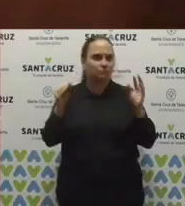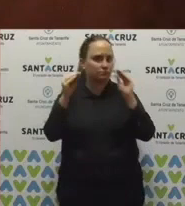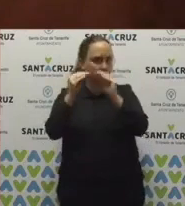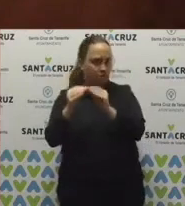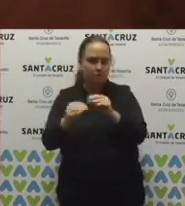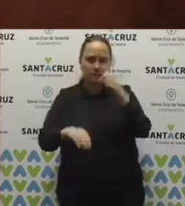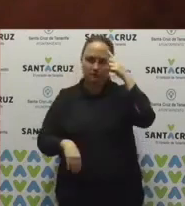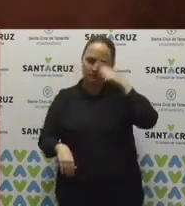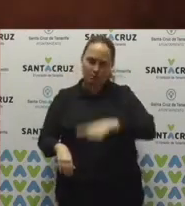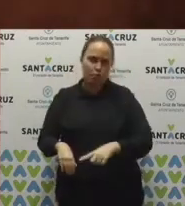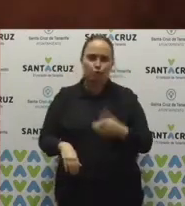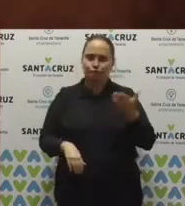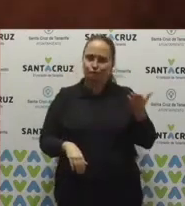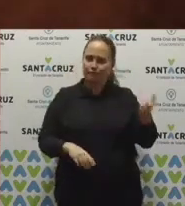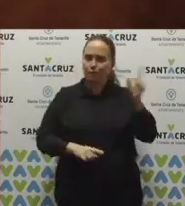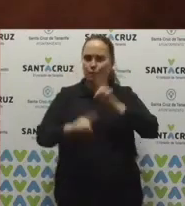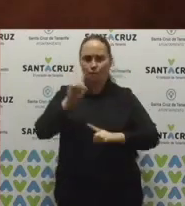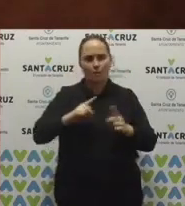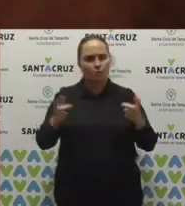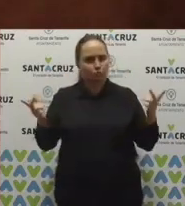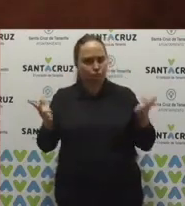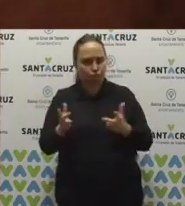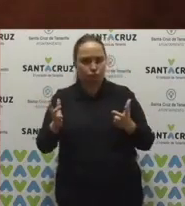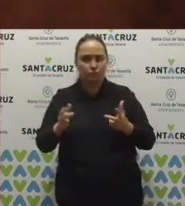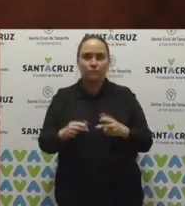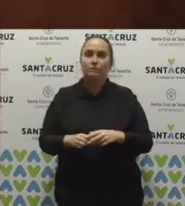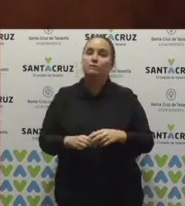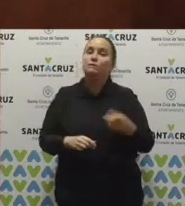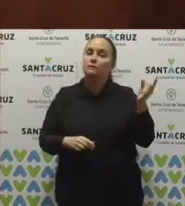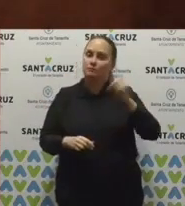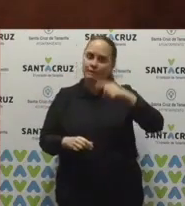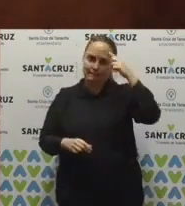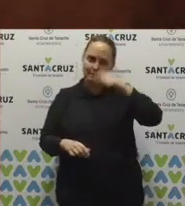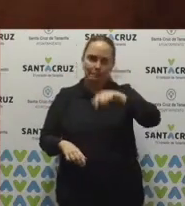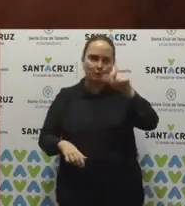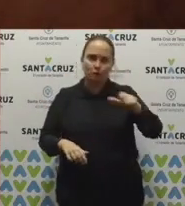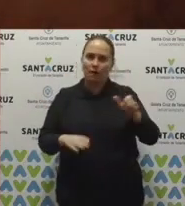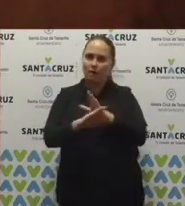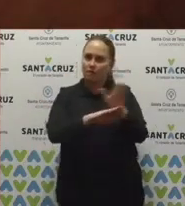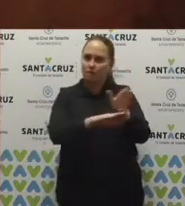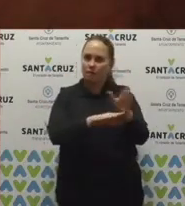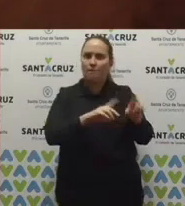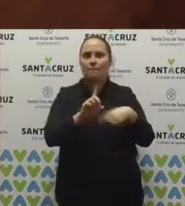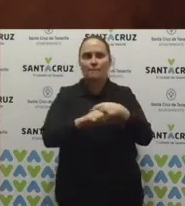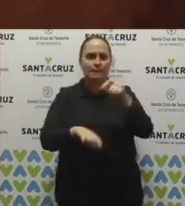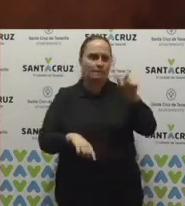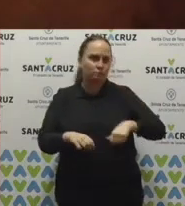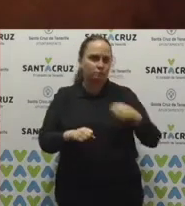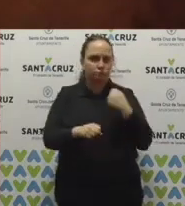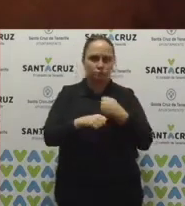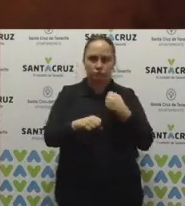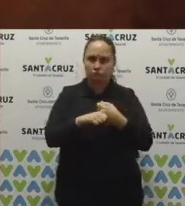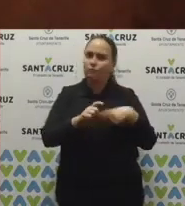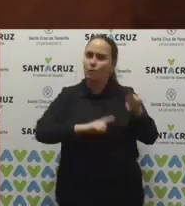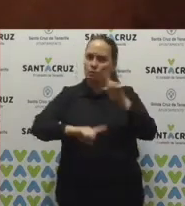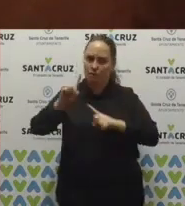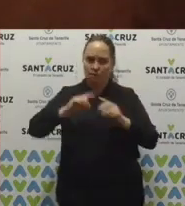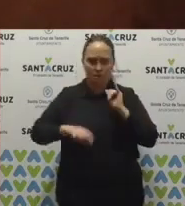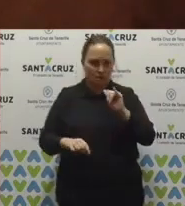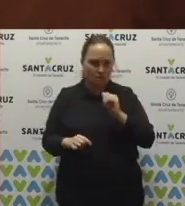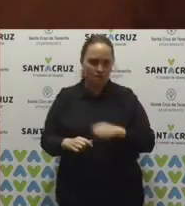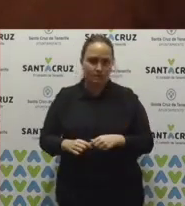tiene un grave problema compartimos que tienen un problema también los usuarios y los empleados de la piscina municipal